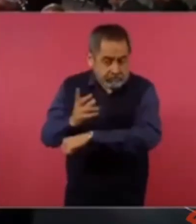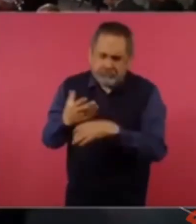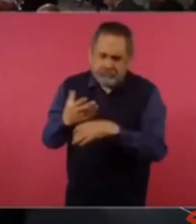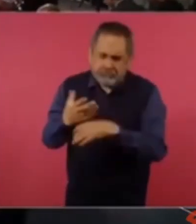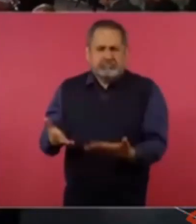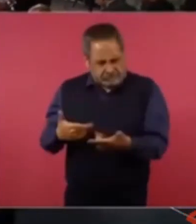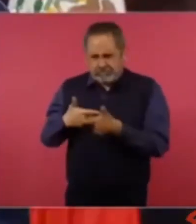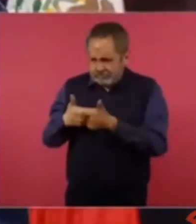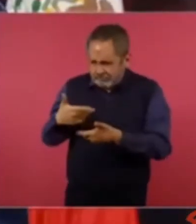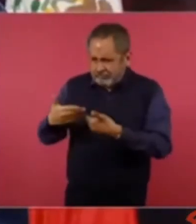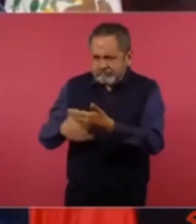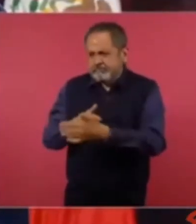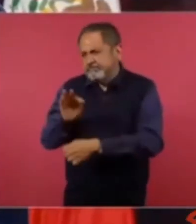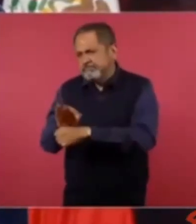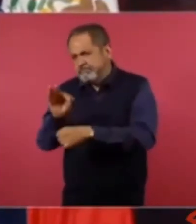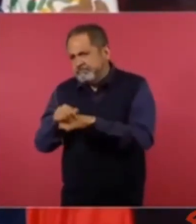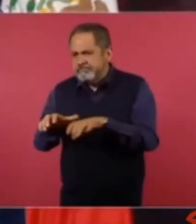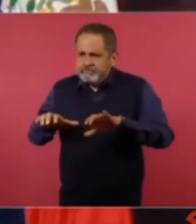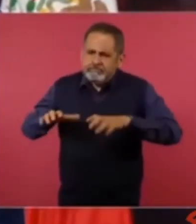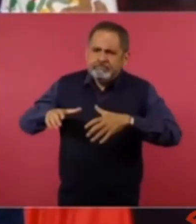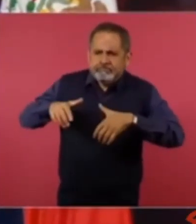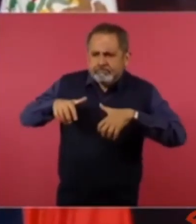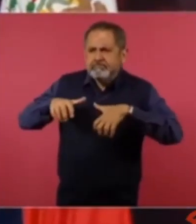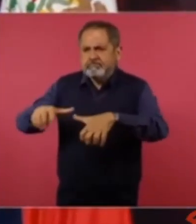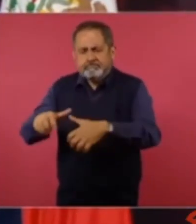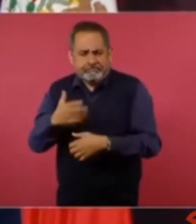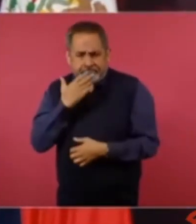van siempre a actuar bien.